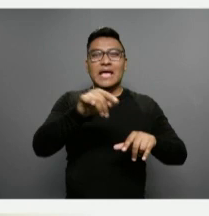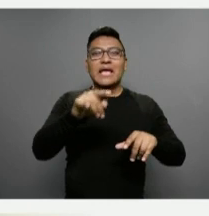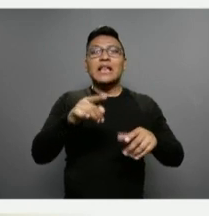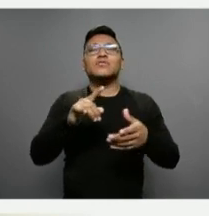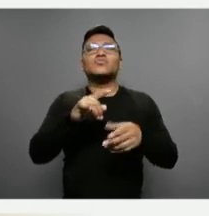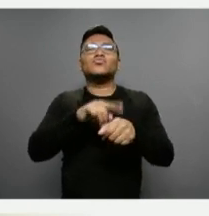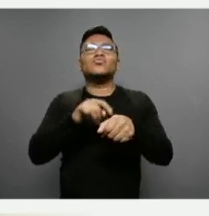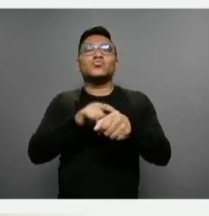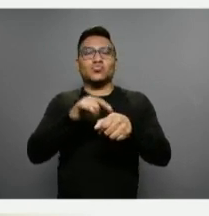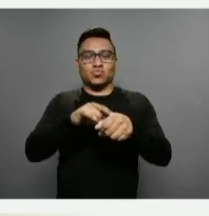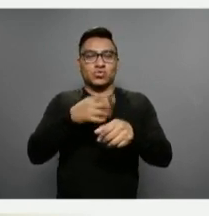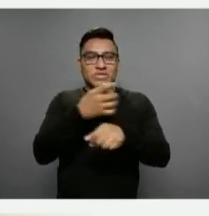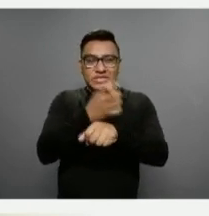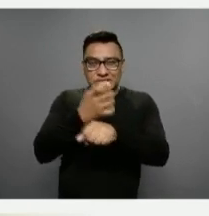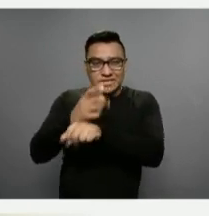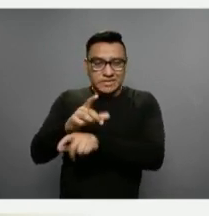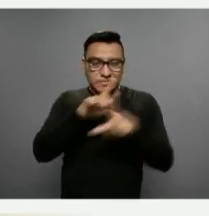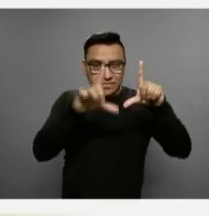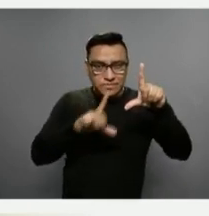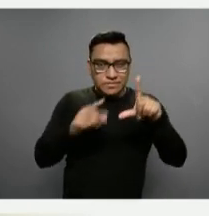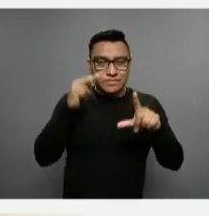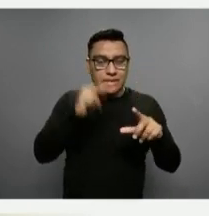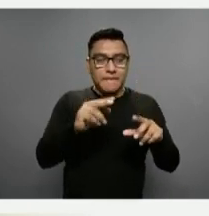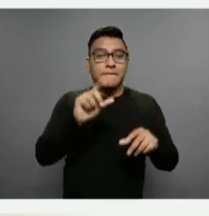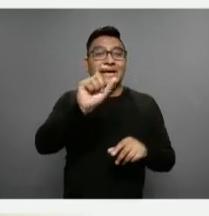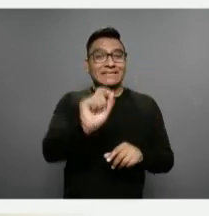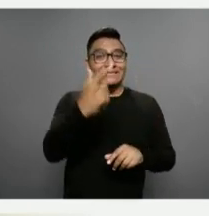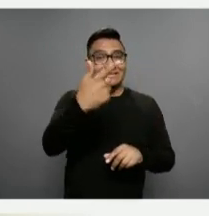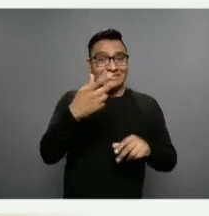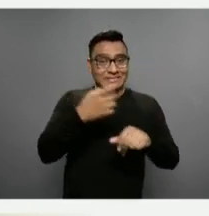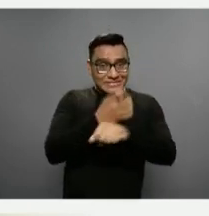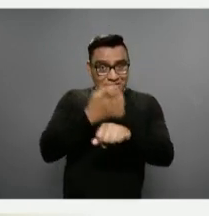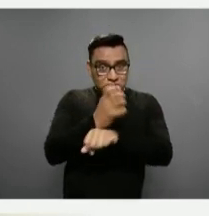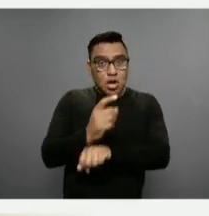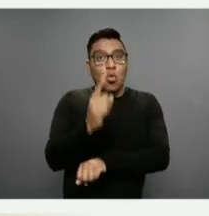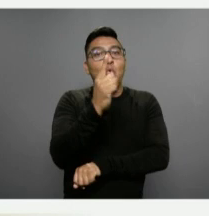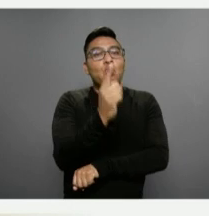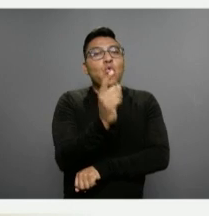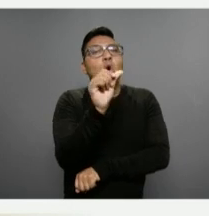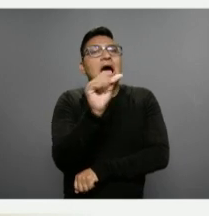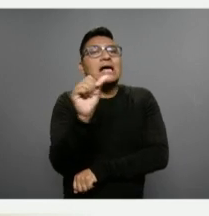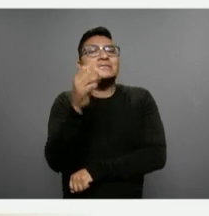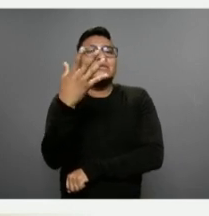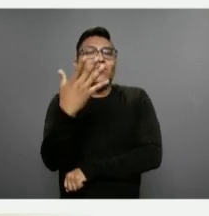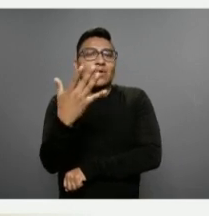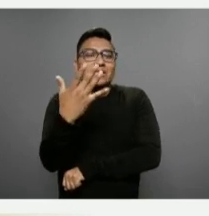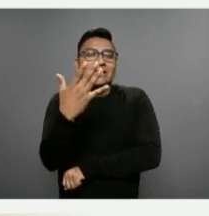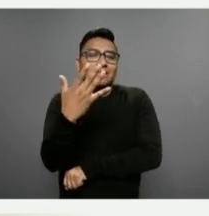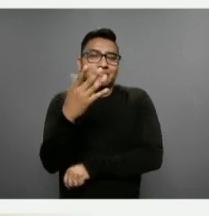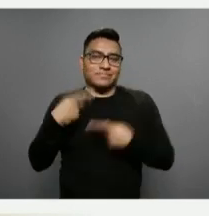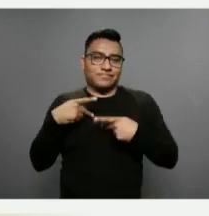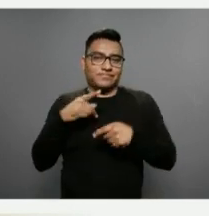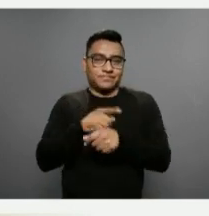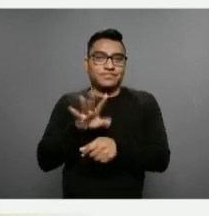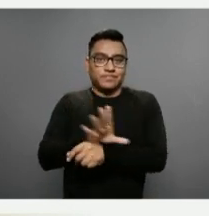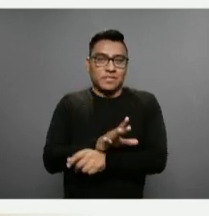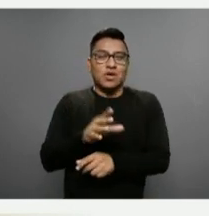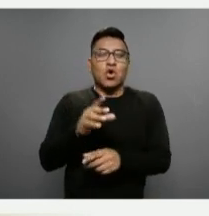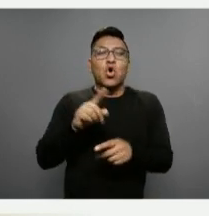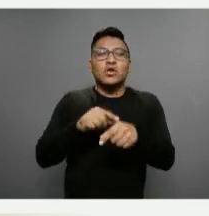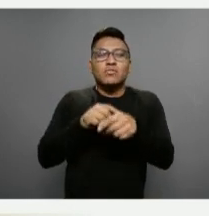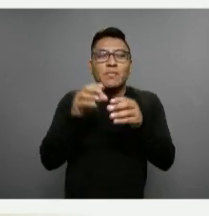igual los estados. Tenemos 27 estados que cuentan de 1 a 50 casos, son los colores más tenues que estamos viendo.